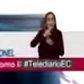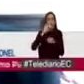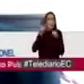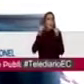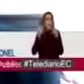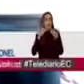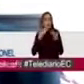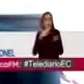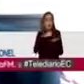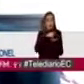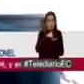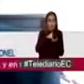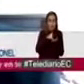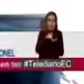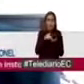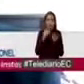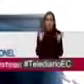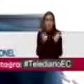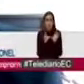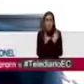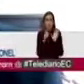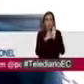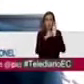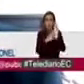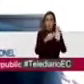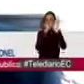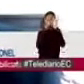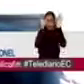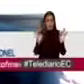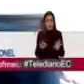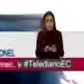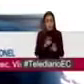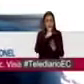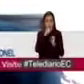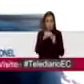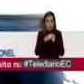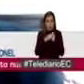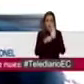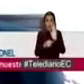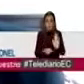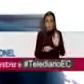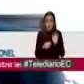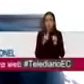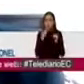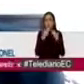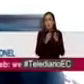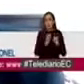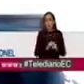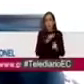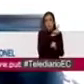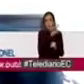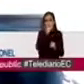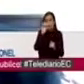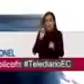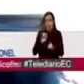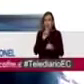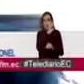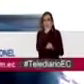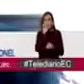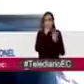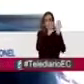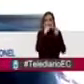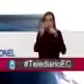de crédito, y se va a reflejar inmediatamente en la planilla. Si la planilla, al ejemplo, usted pone 100 y en realidad era 60,